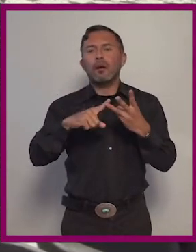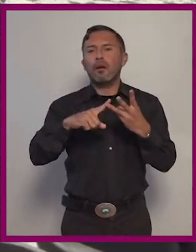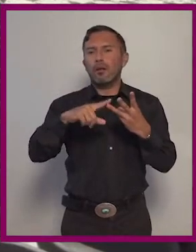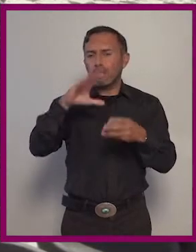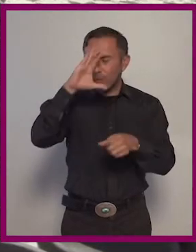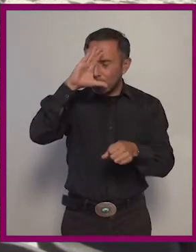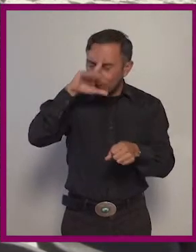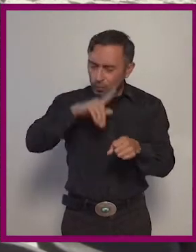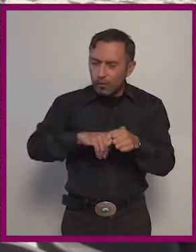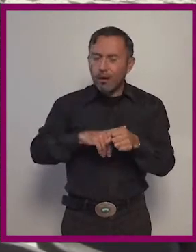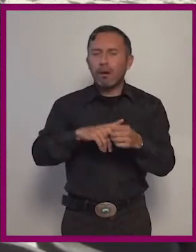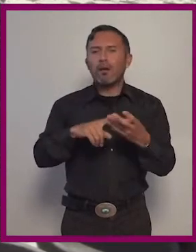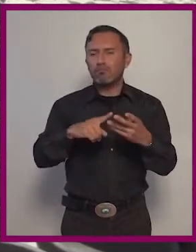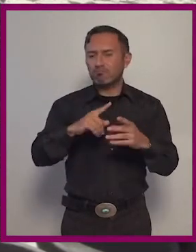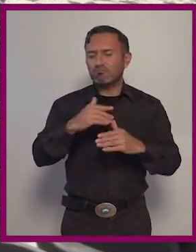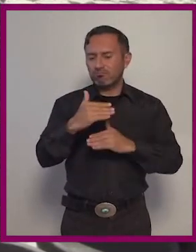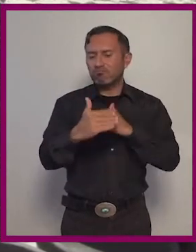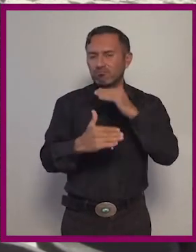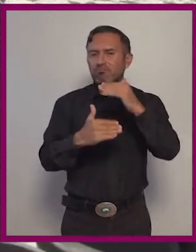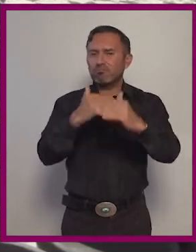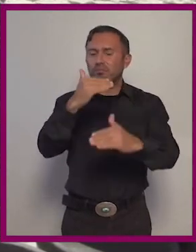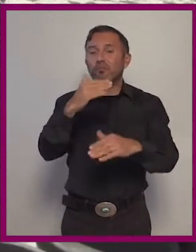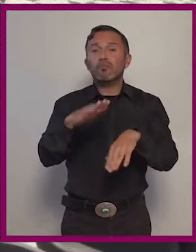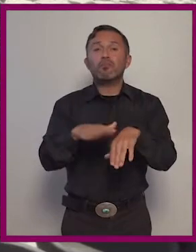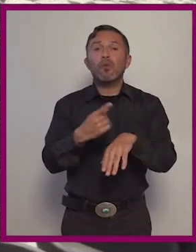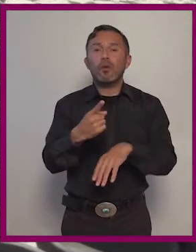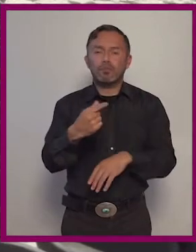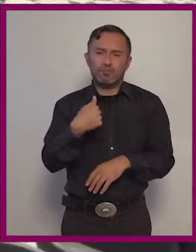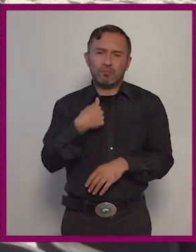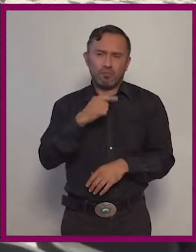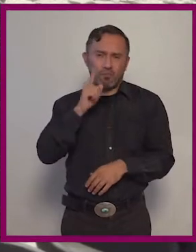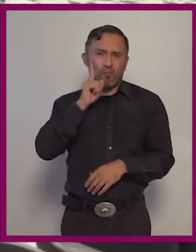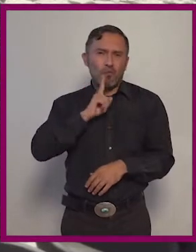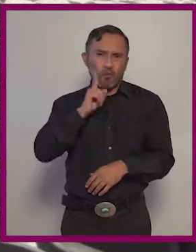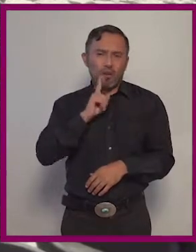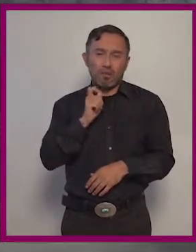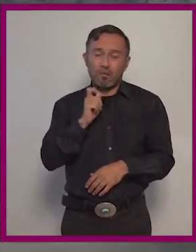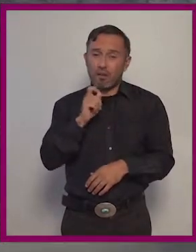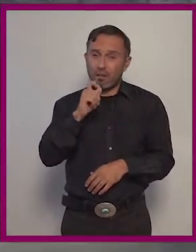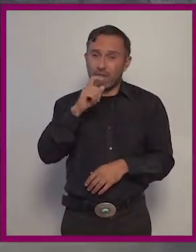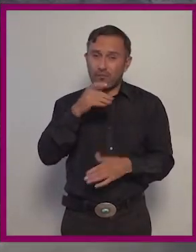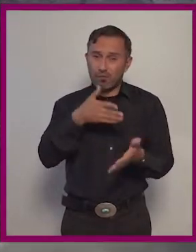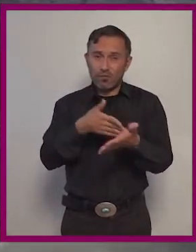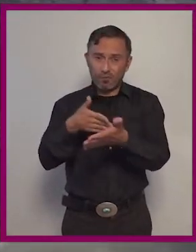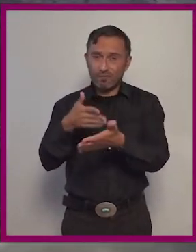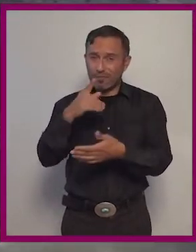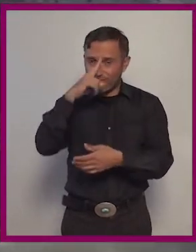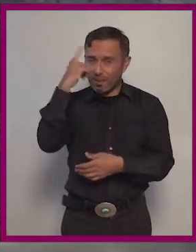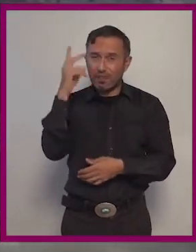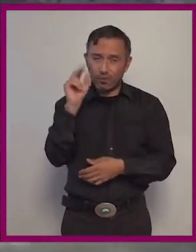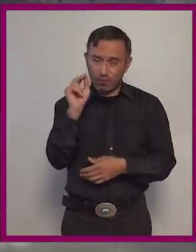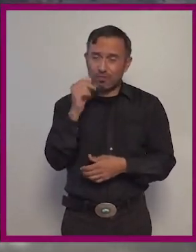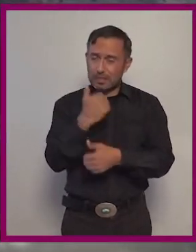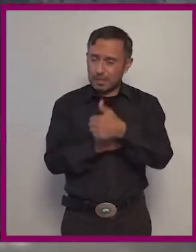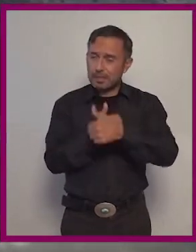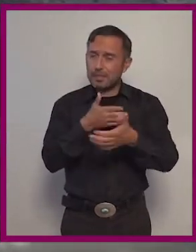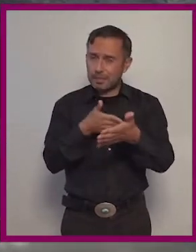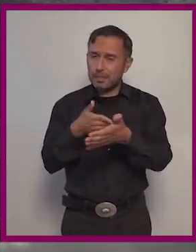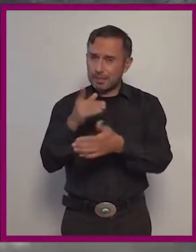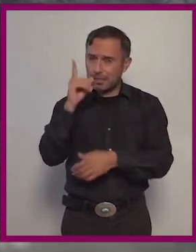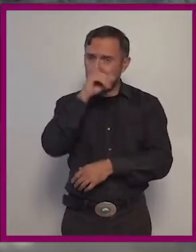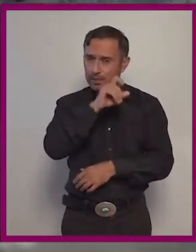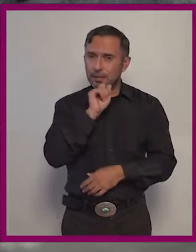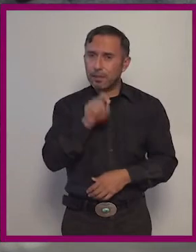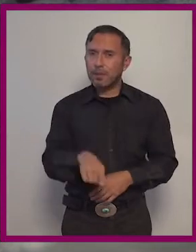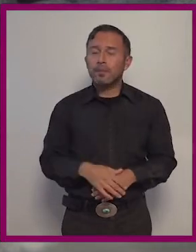cultural, porque pues, como mujeres enfrentamos un reto muy difícil también, ¿no? Pero esa